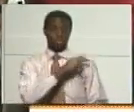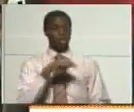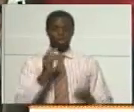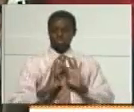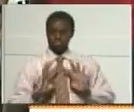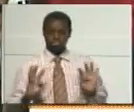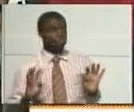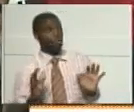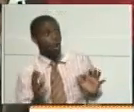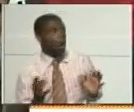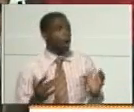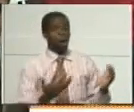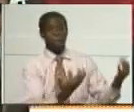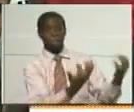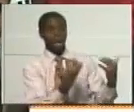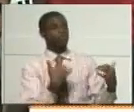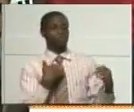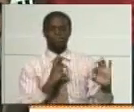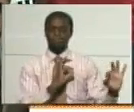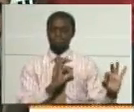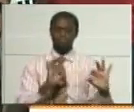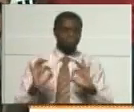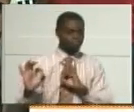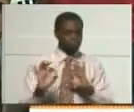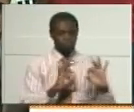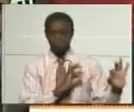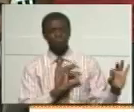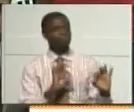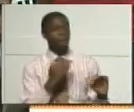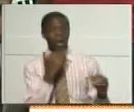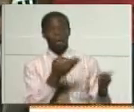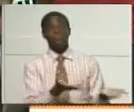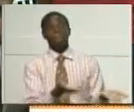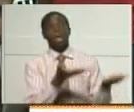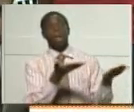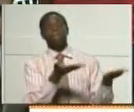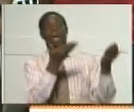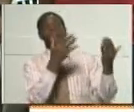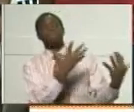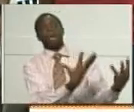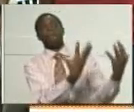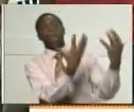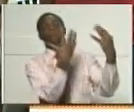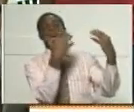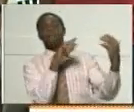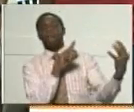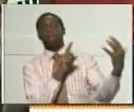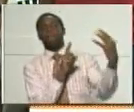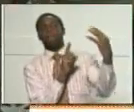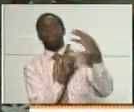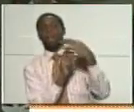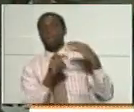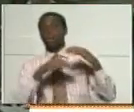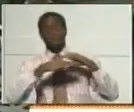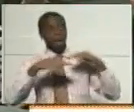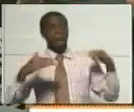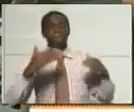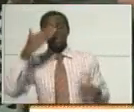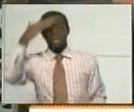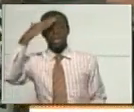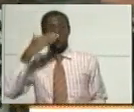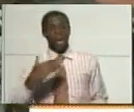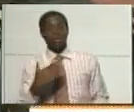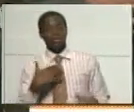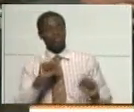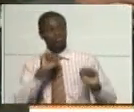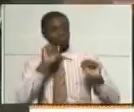tomaron las medidas pertinentes para que no escalara a mayores una agresión a una unidad militar. Y